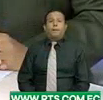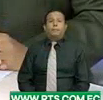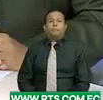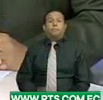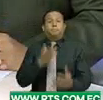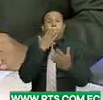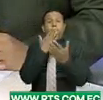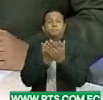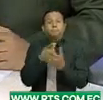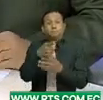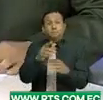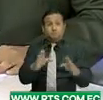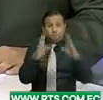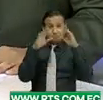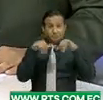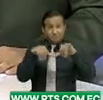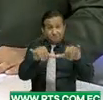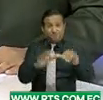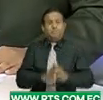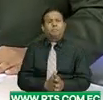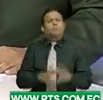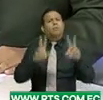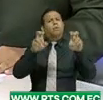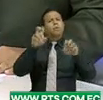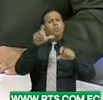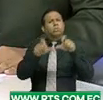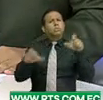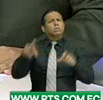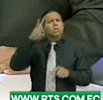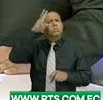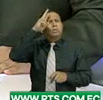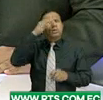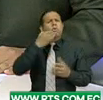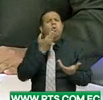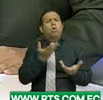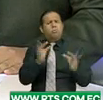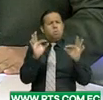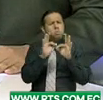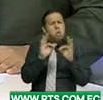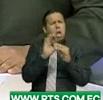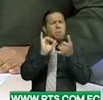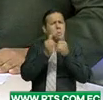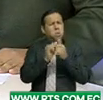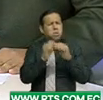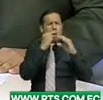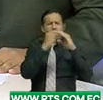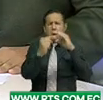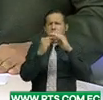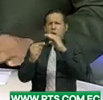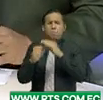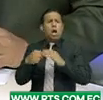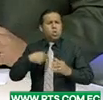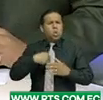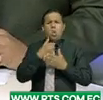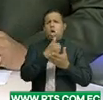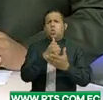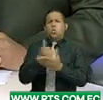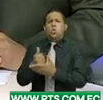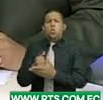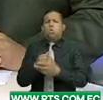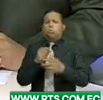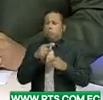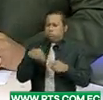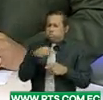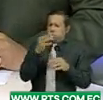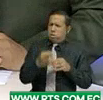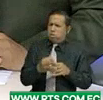Gracias por continuar en nuestra sintonía. Los tramitadores usan las redes sociales para ofrecer sus servicios. Muchos de estos casos terminan en estafas.